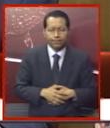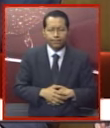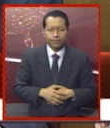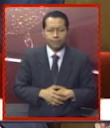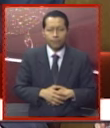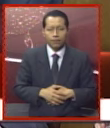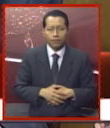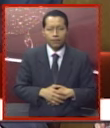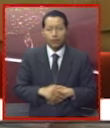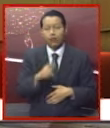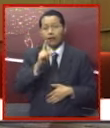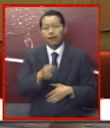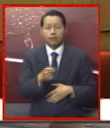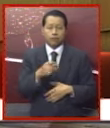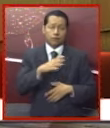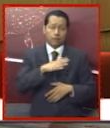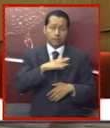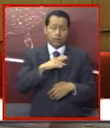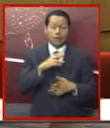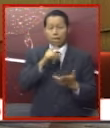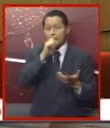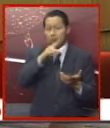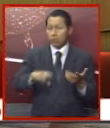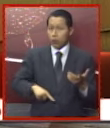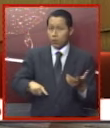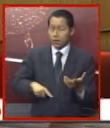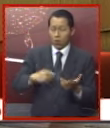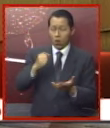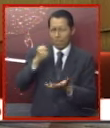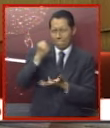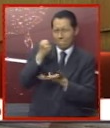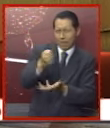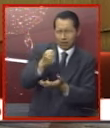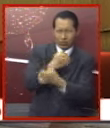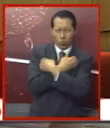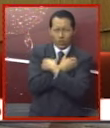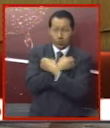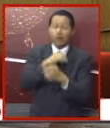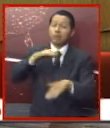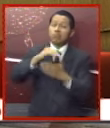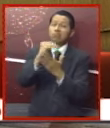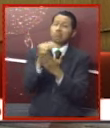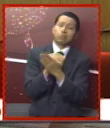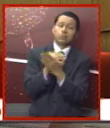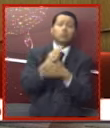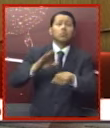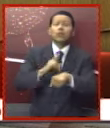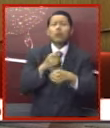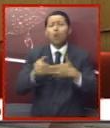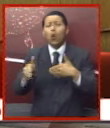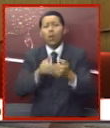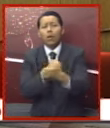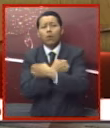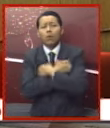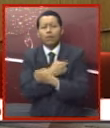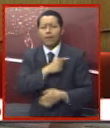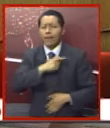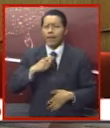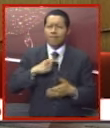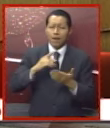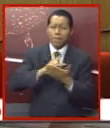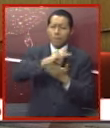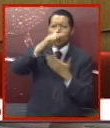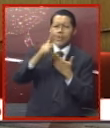En tanto es práctica usual que el gobierno recorte el presupuesto para la educación. Todo modelo educativo define un proyecto de